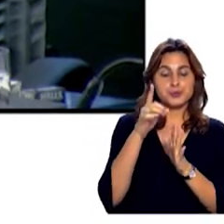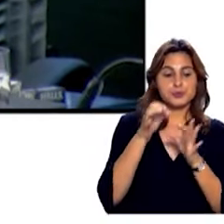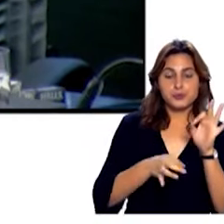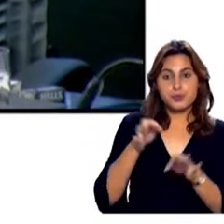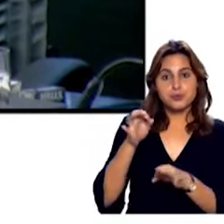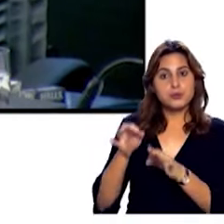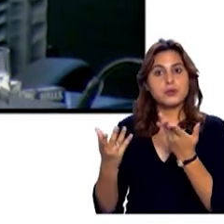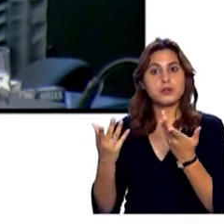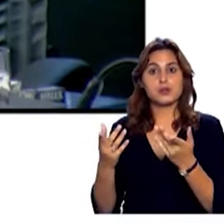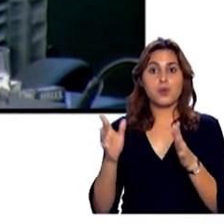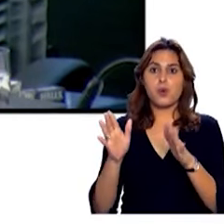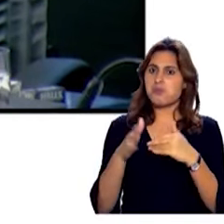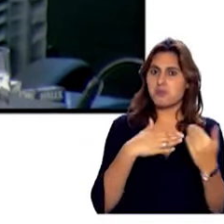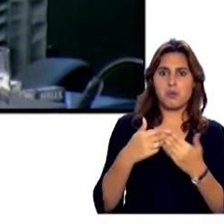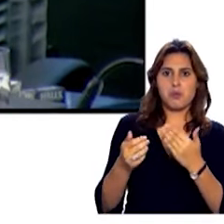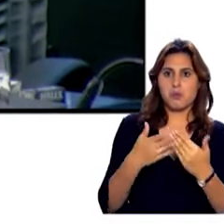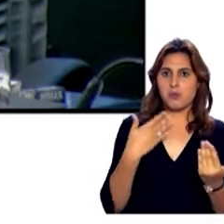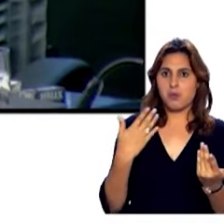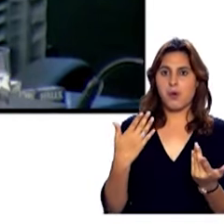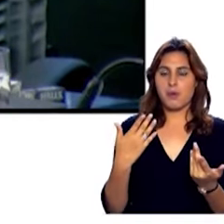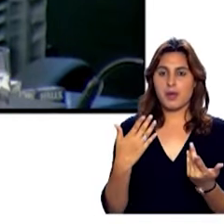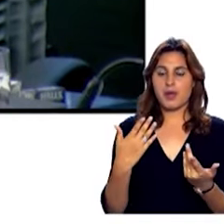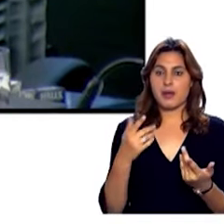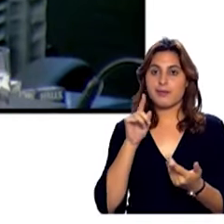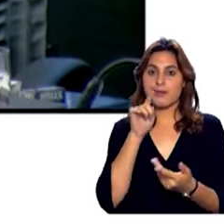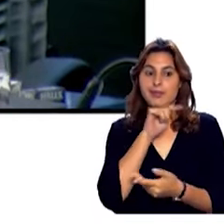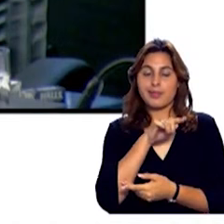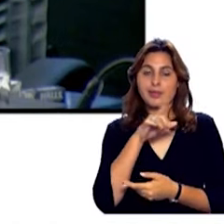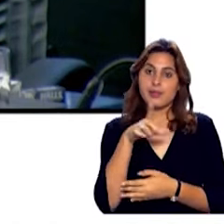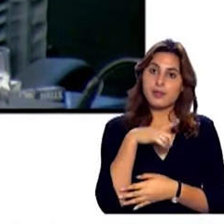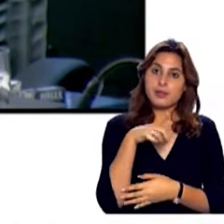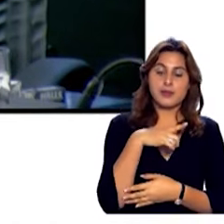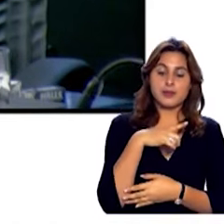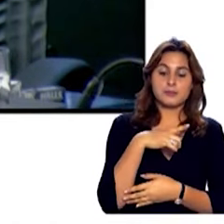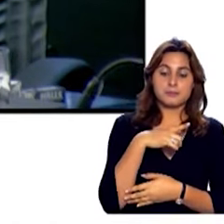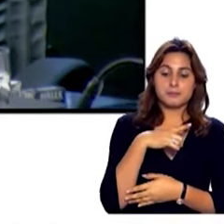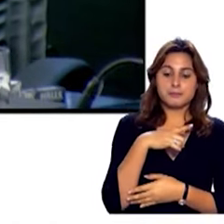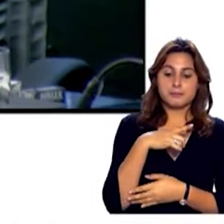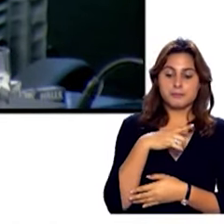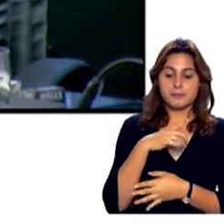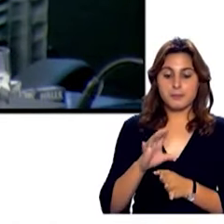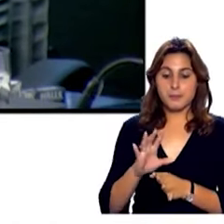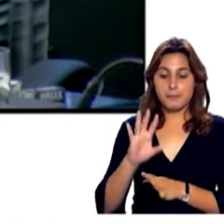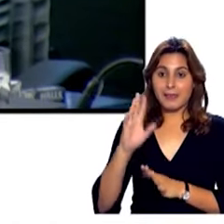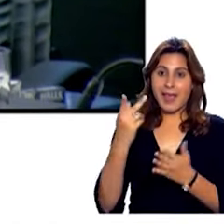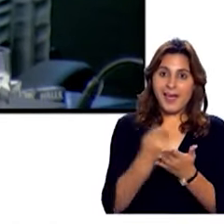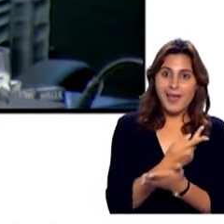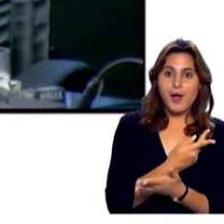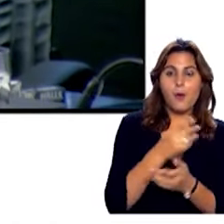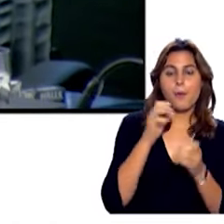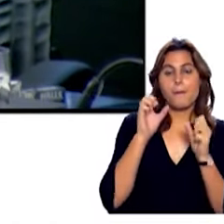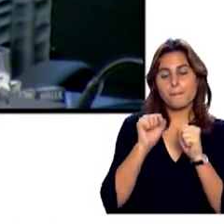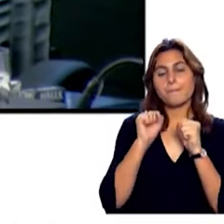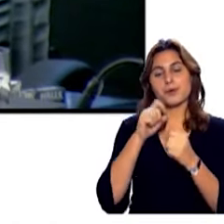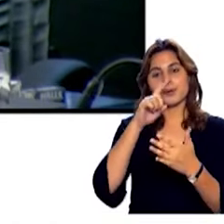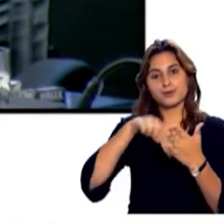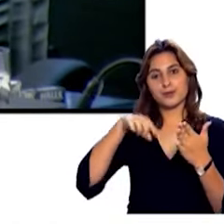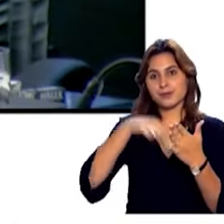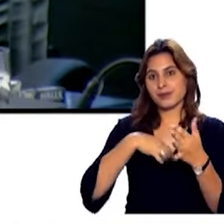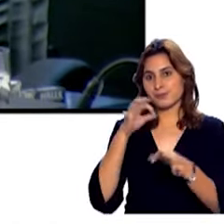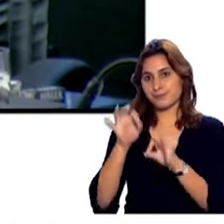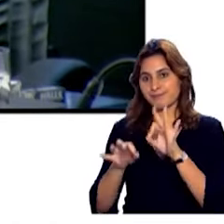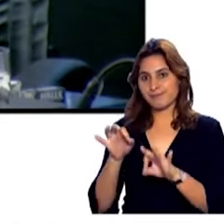aunque no se mencione en estos prestos puede dar lugar a la nulidad de la sentencia poro esto sería un segundo motivo